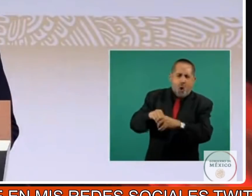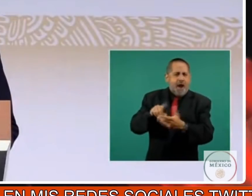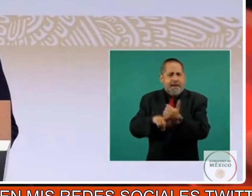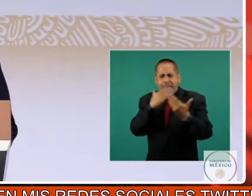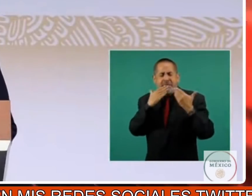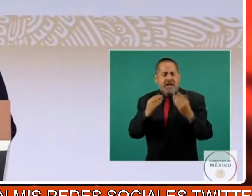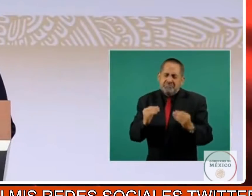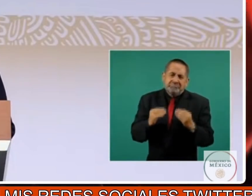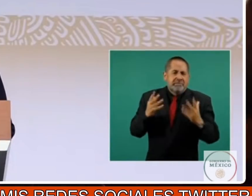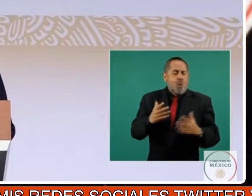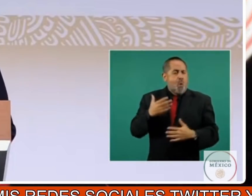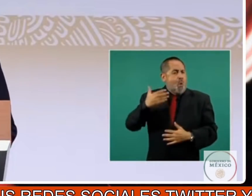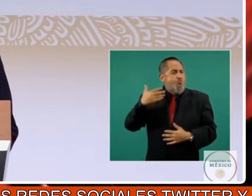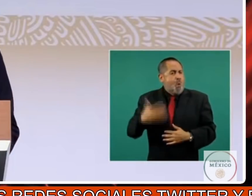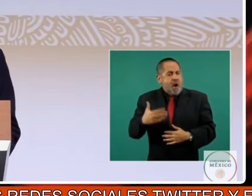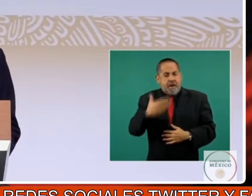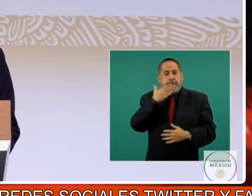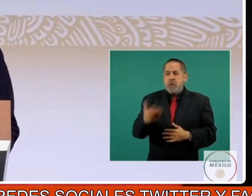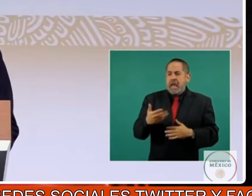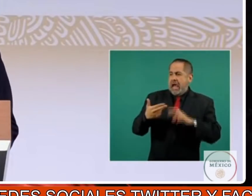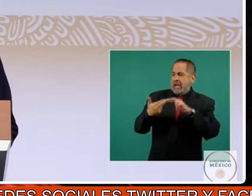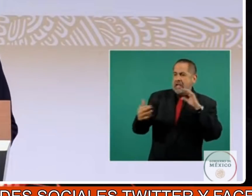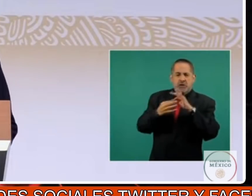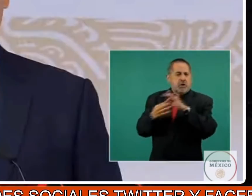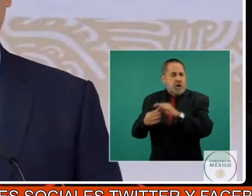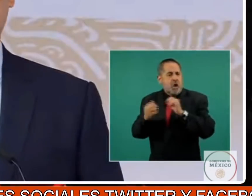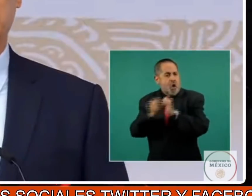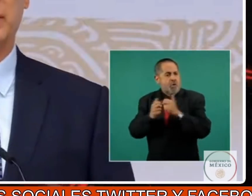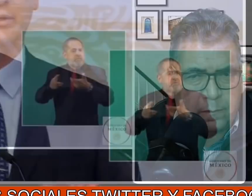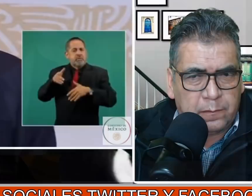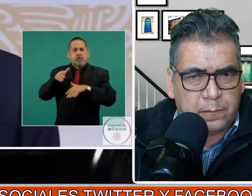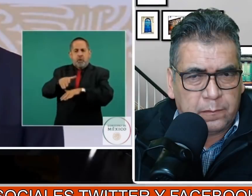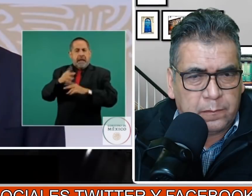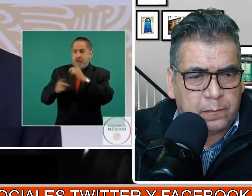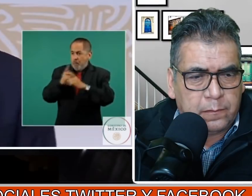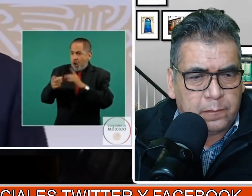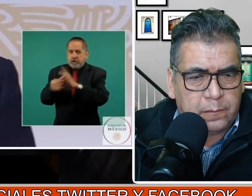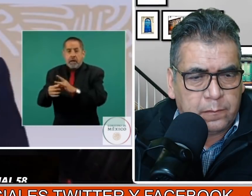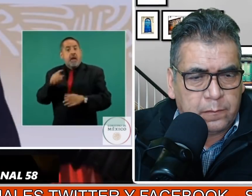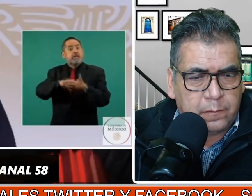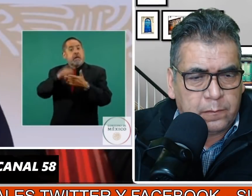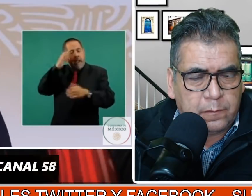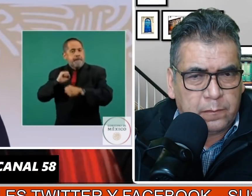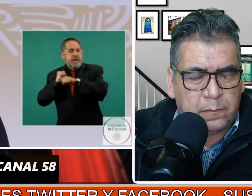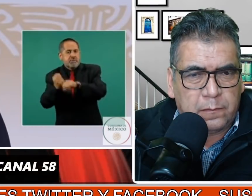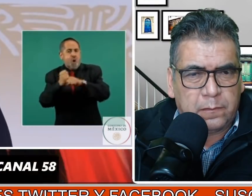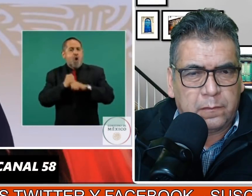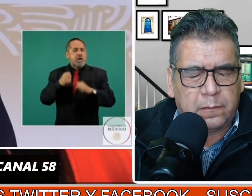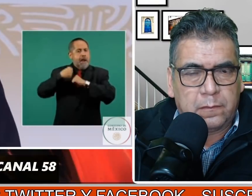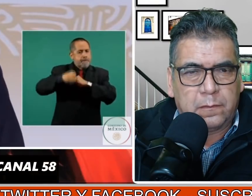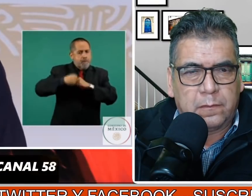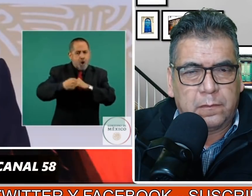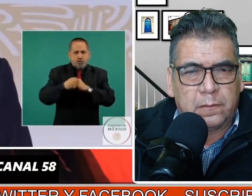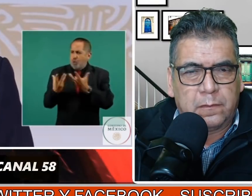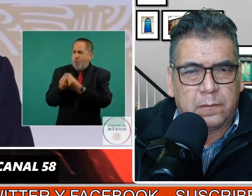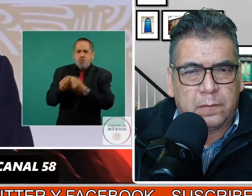por cuanto no es menos influyente la relación en el deporte especialmente el béisbol y el boxeo donde